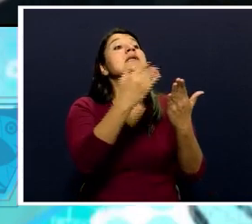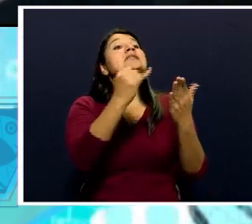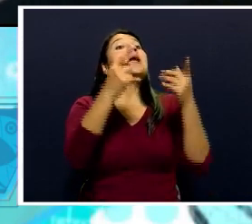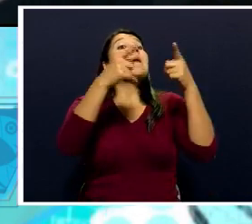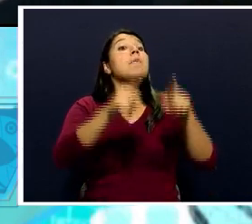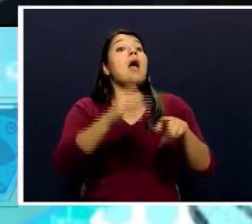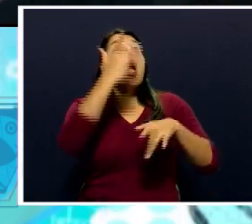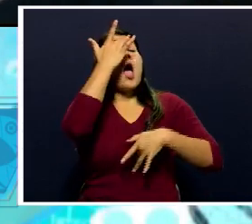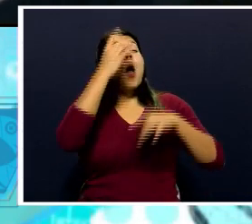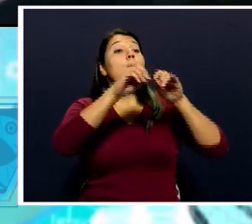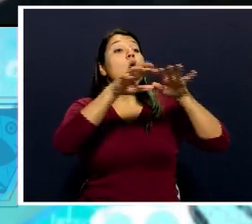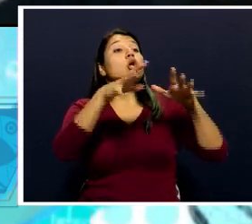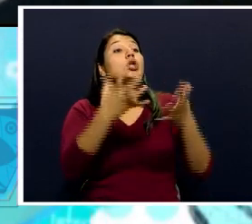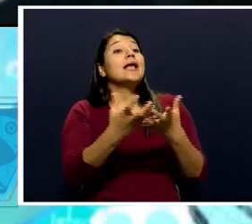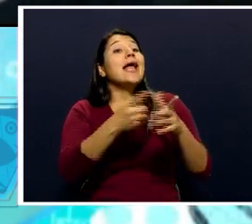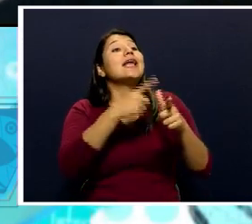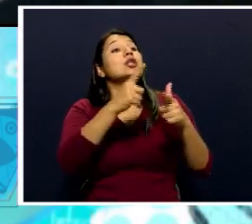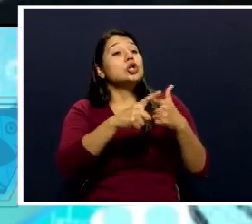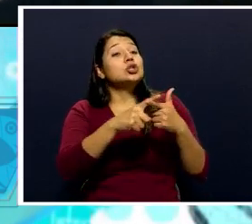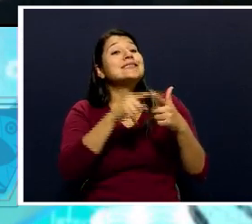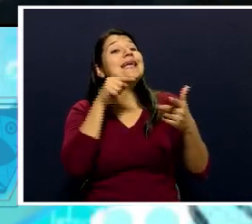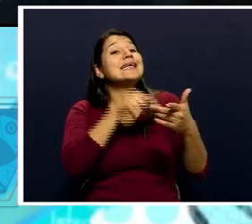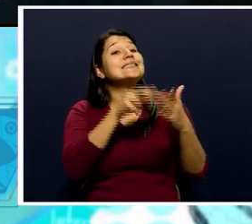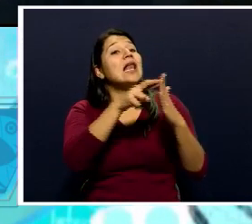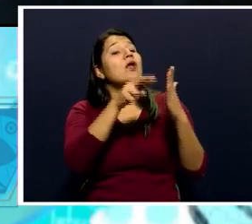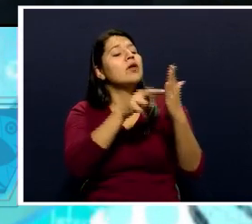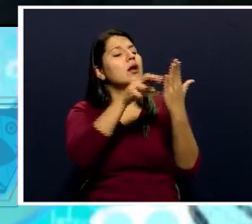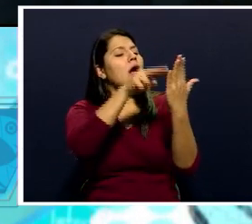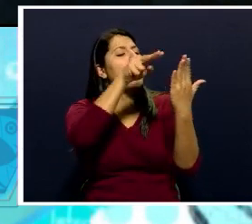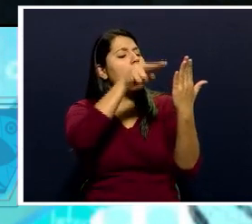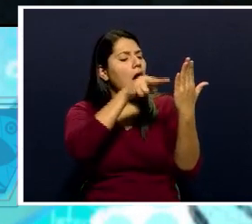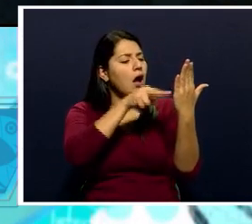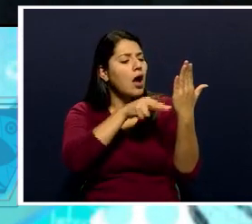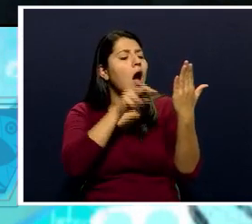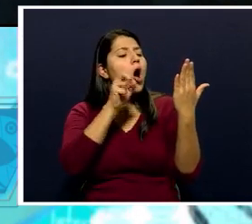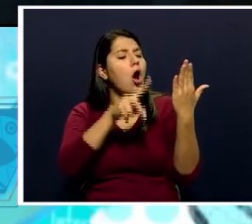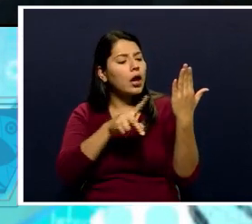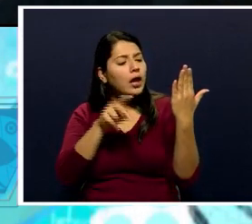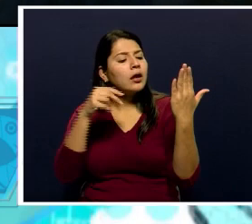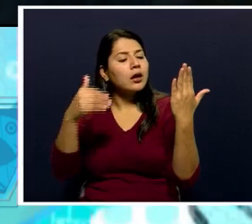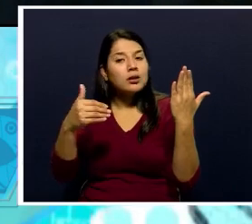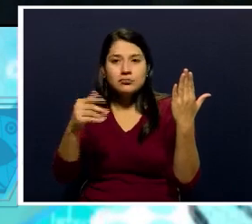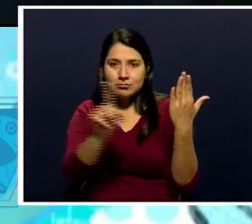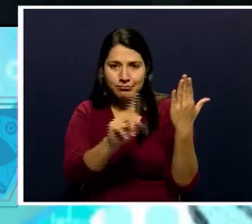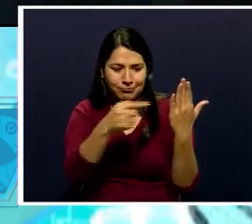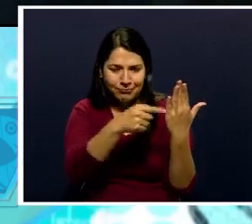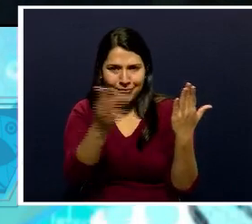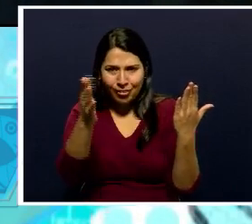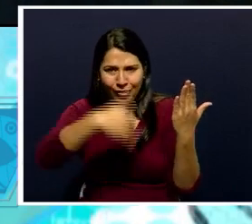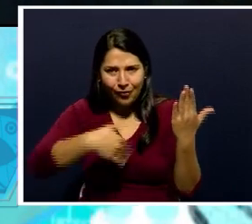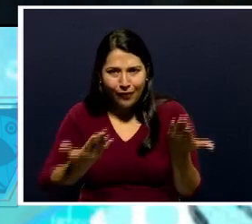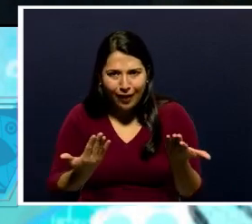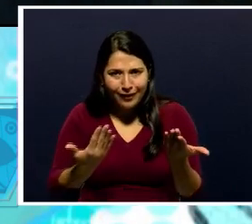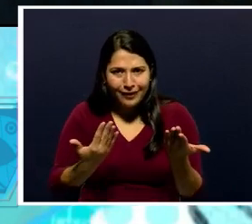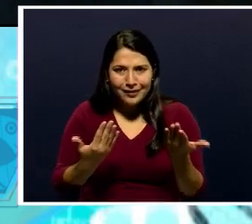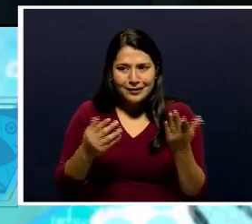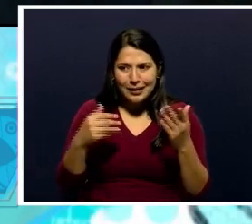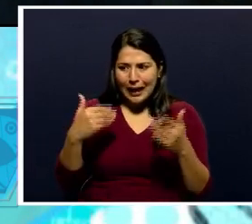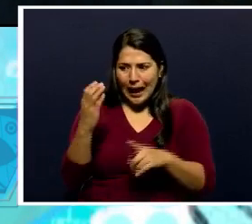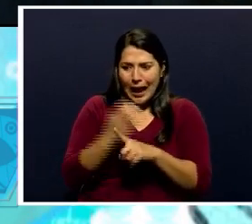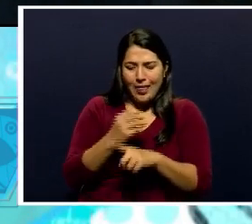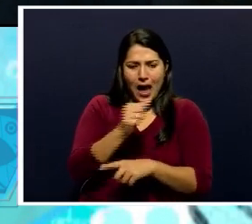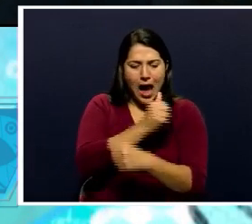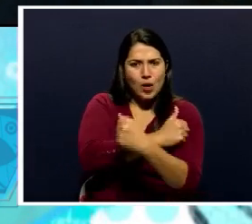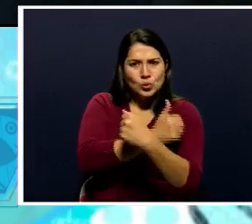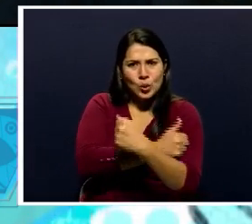no existe. Entonces, en semejante necesidad de improvisar cosas